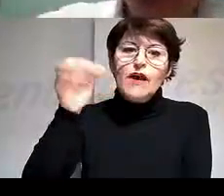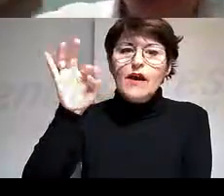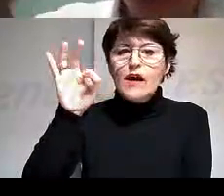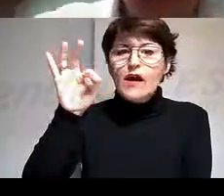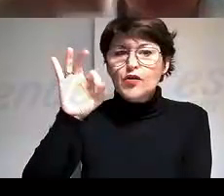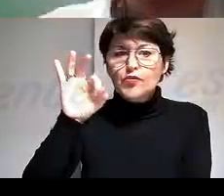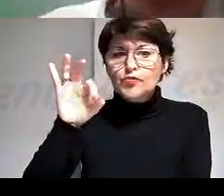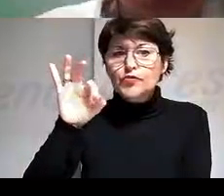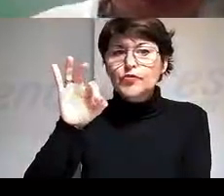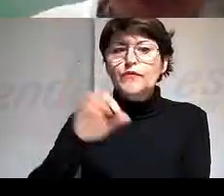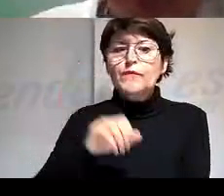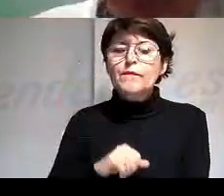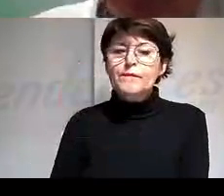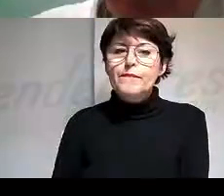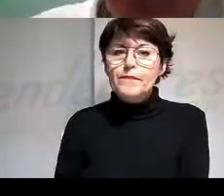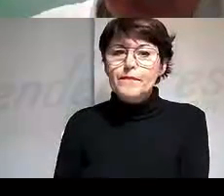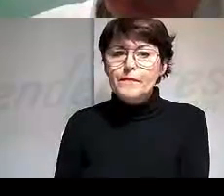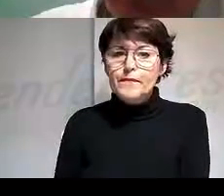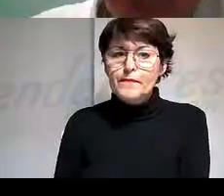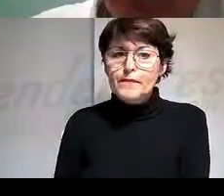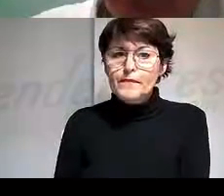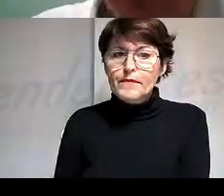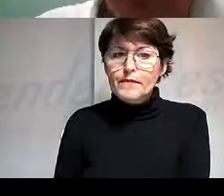líquido sinovial, en el